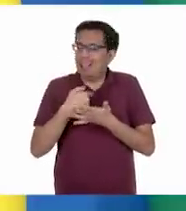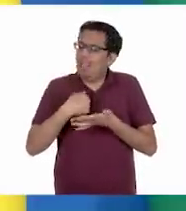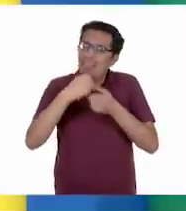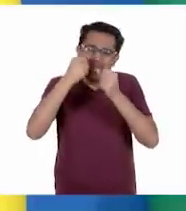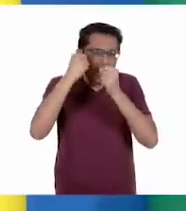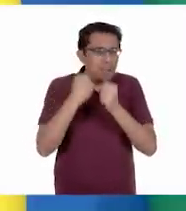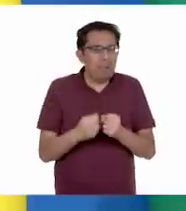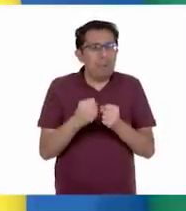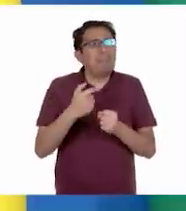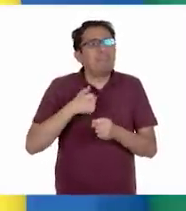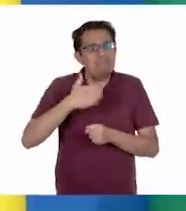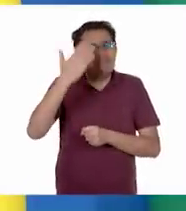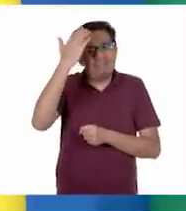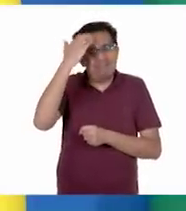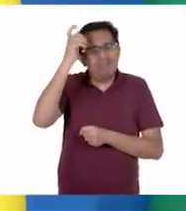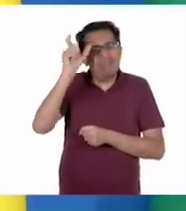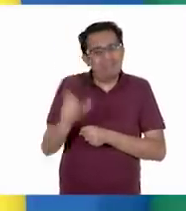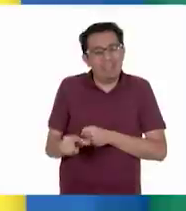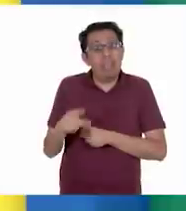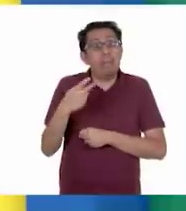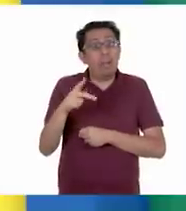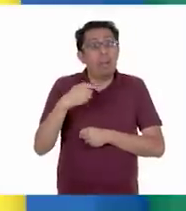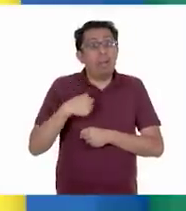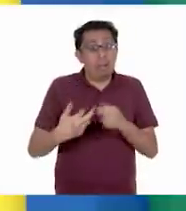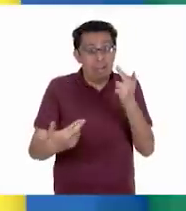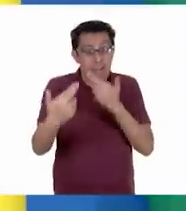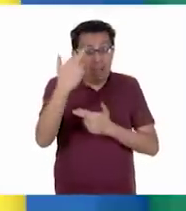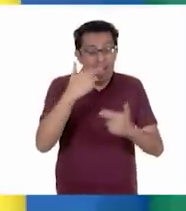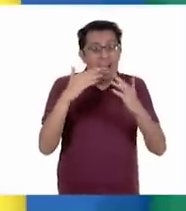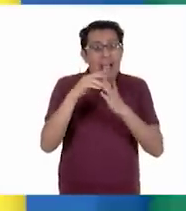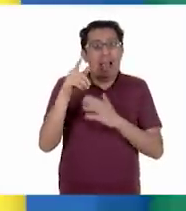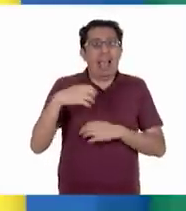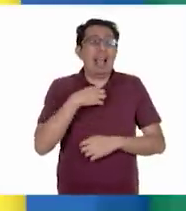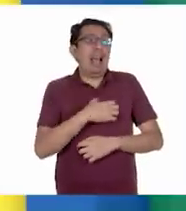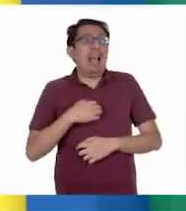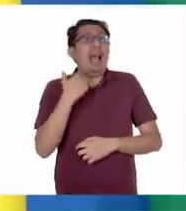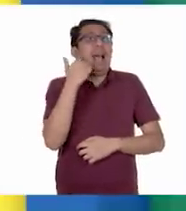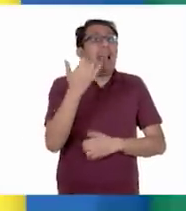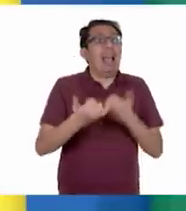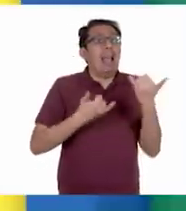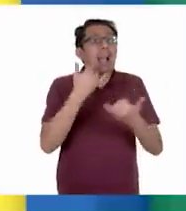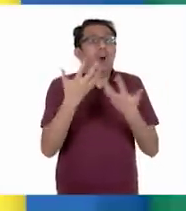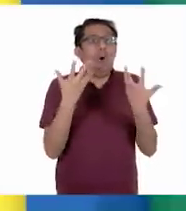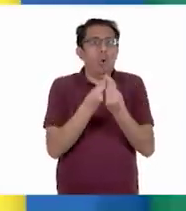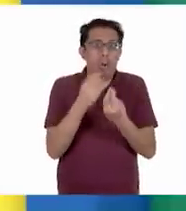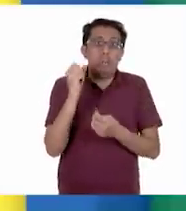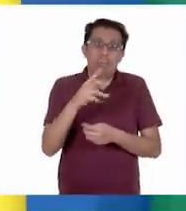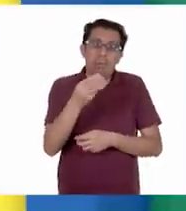completamente seguro, ya lo conozco. Pero cuando regrese se va a poner muy contento y va a querer jugar y comer,